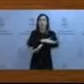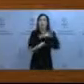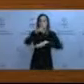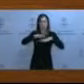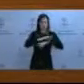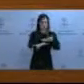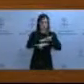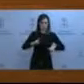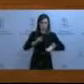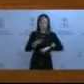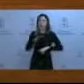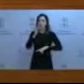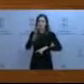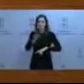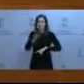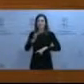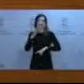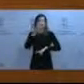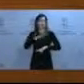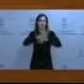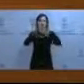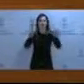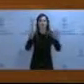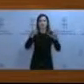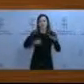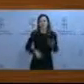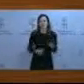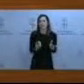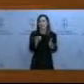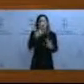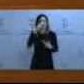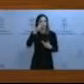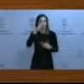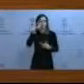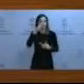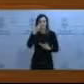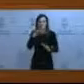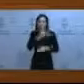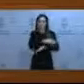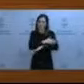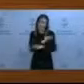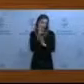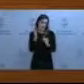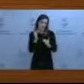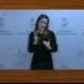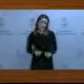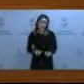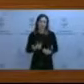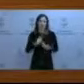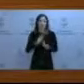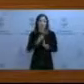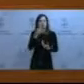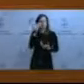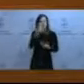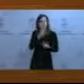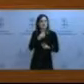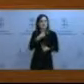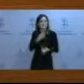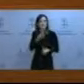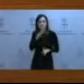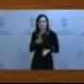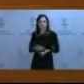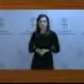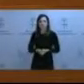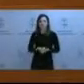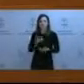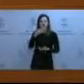es la falta de interés del propio Gobierno. Yo me hacía gracia antes oír